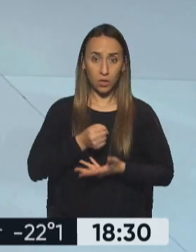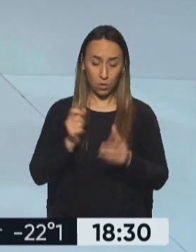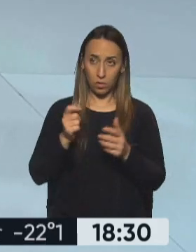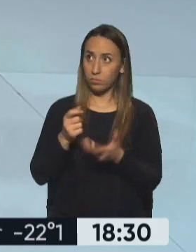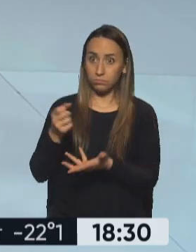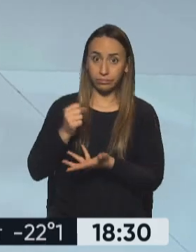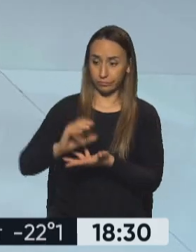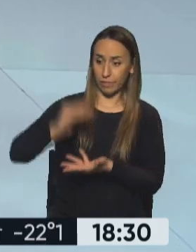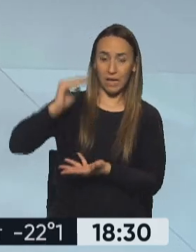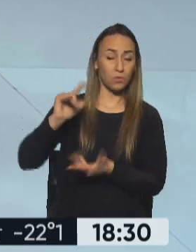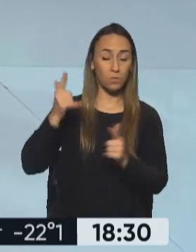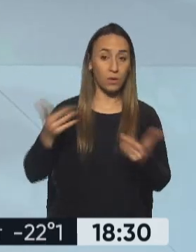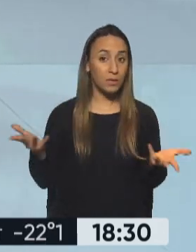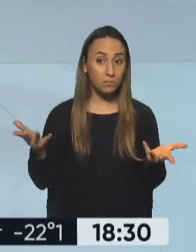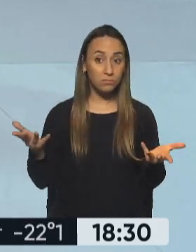cinco, siete.